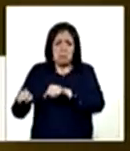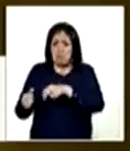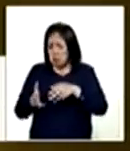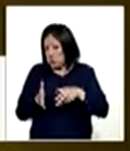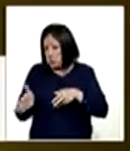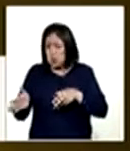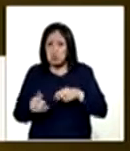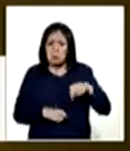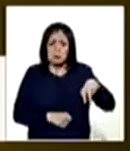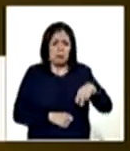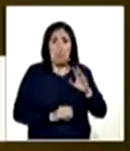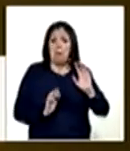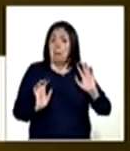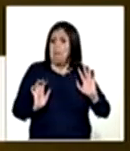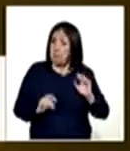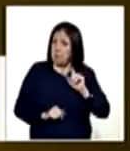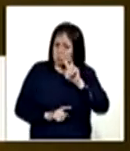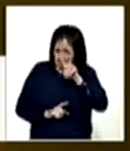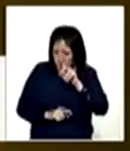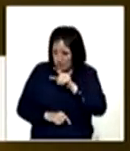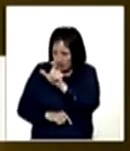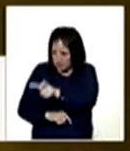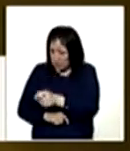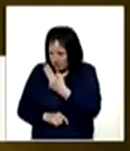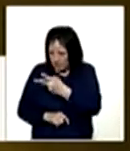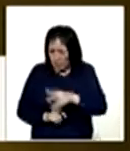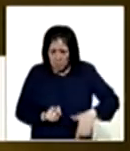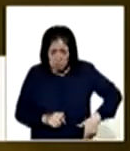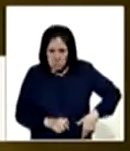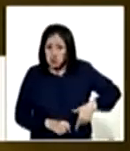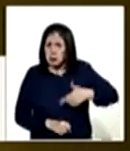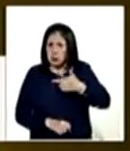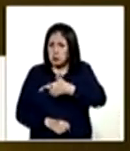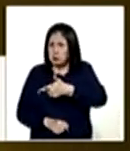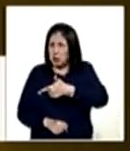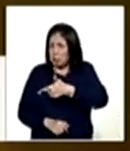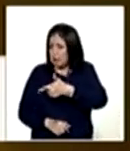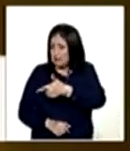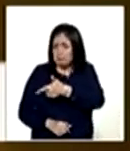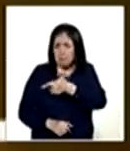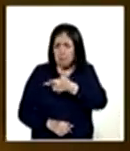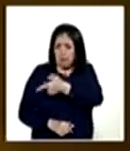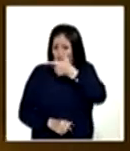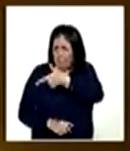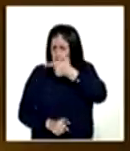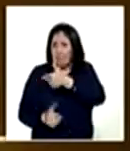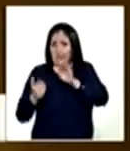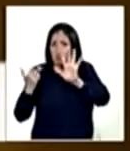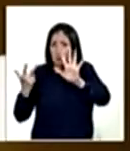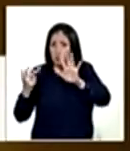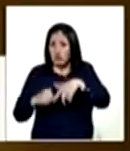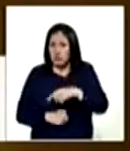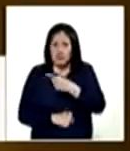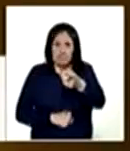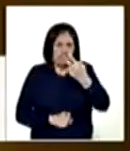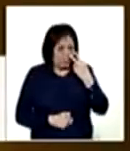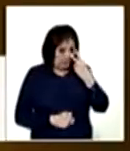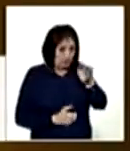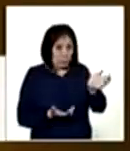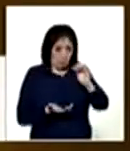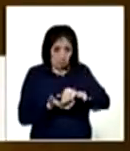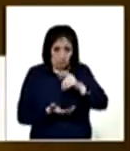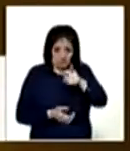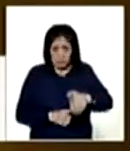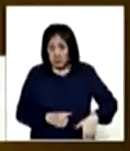donde parece que identifica a la víctima, saca su arma y dispara 8 veces. Ahí lo estamos viendo, compañeras, nuevamente.